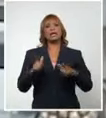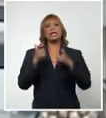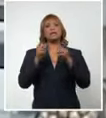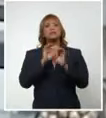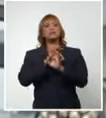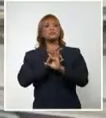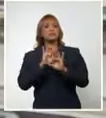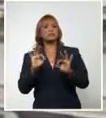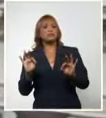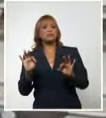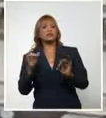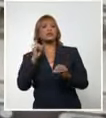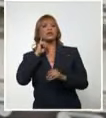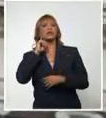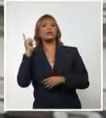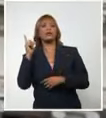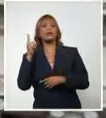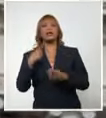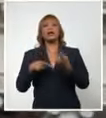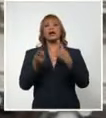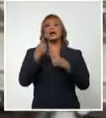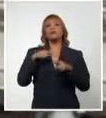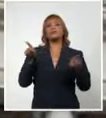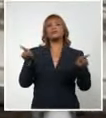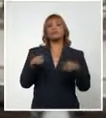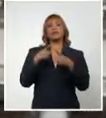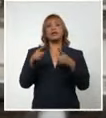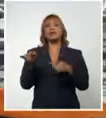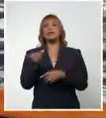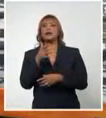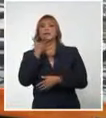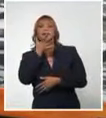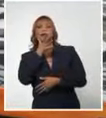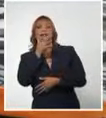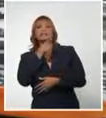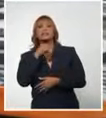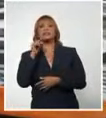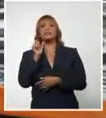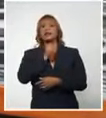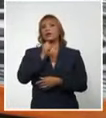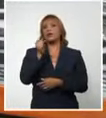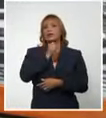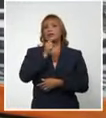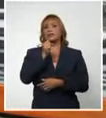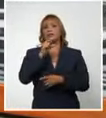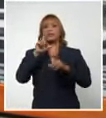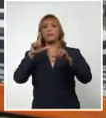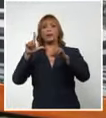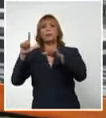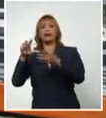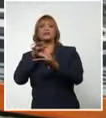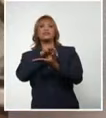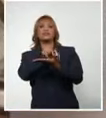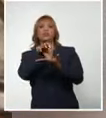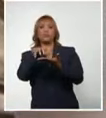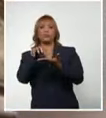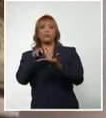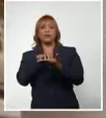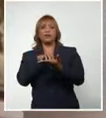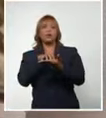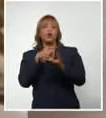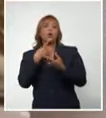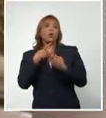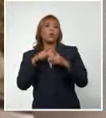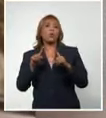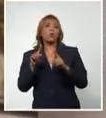escuchar alguna pieza musical que, semejante a la de Silvio, fotografíe la ciudad de sus obsesiones, o cuando se